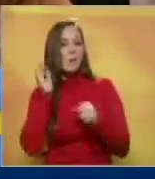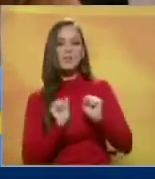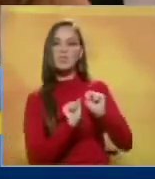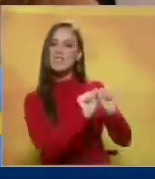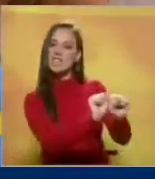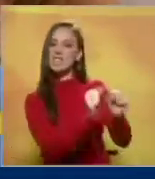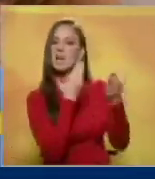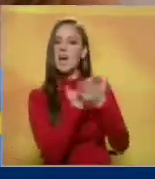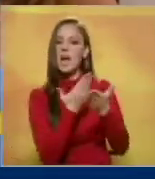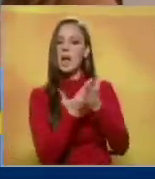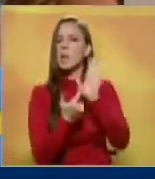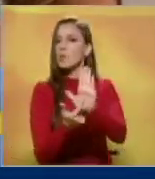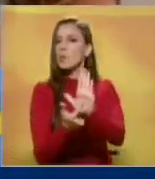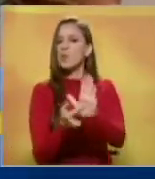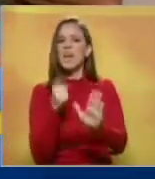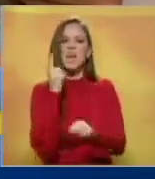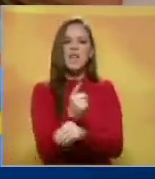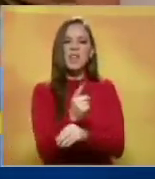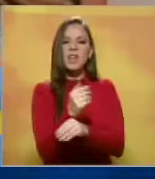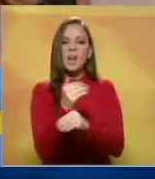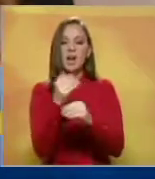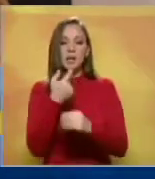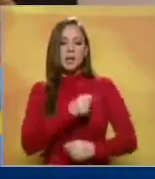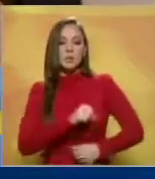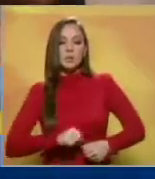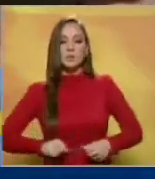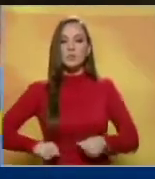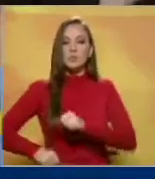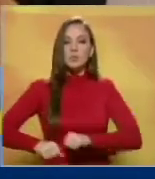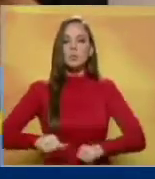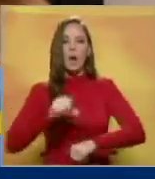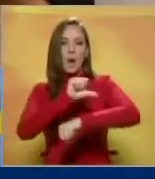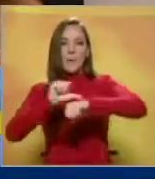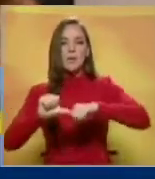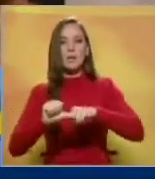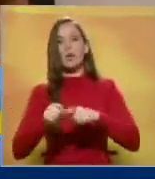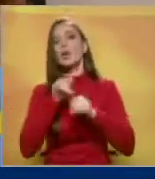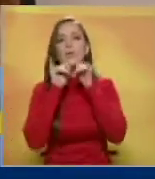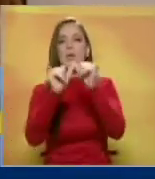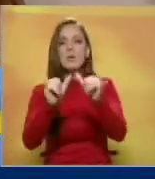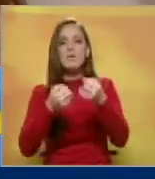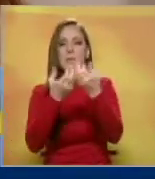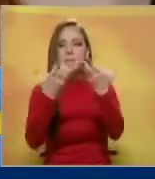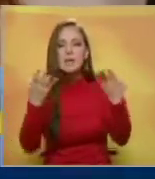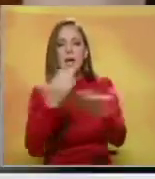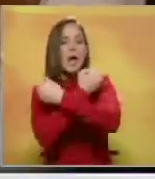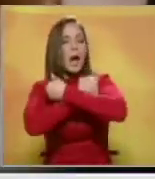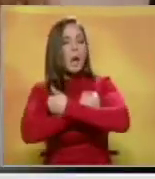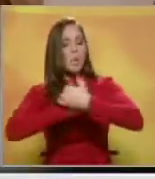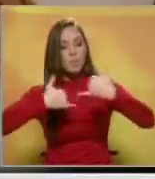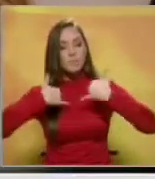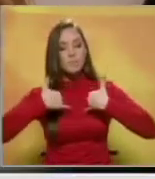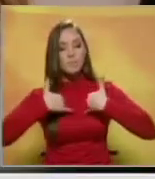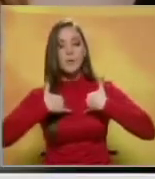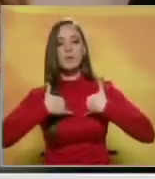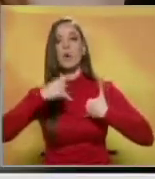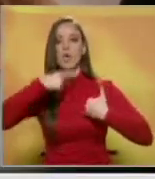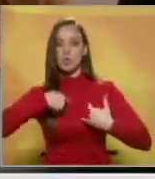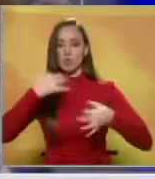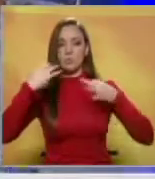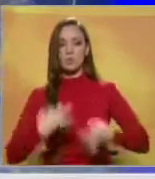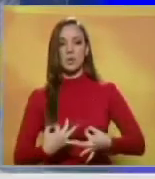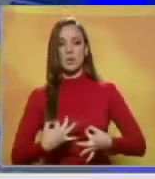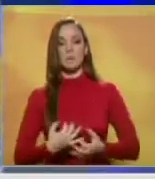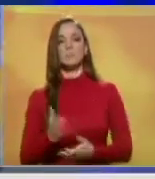cualquier propuesta que le pida pasar por el quirófano enviando así un mensaje de amor propio y seguridad en sí misma